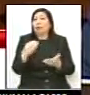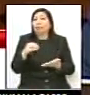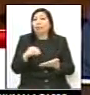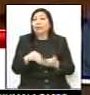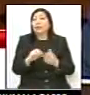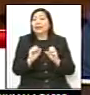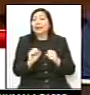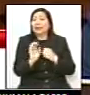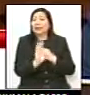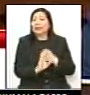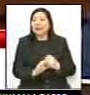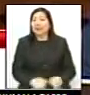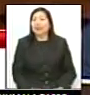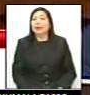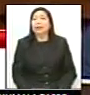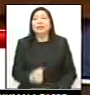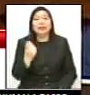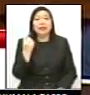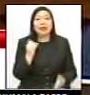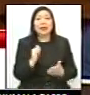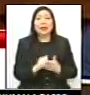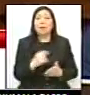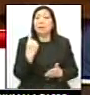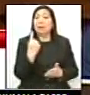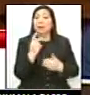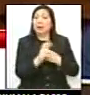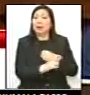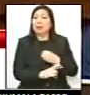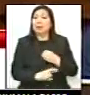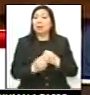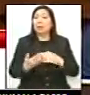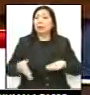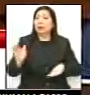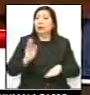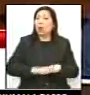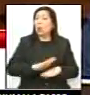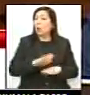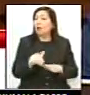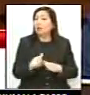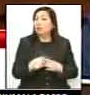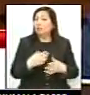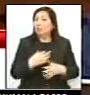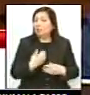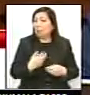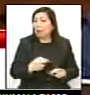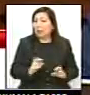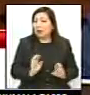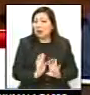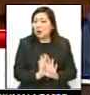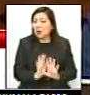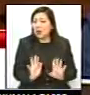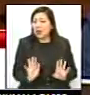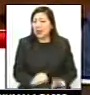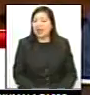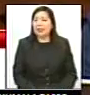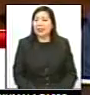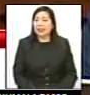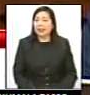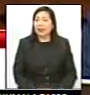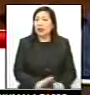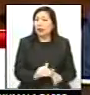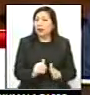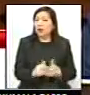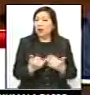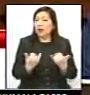garantizar, presidente, que entendamos que primero es el país por encima de cualquier interés particular. Y evidentemente todo